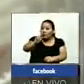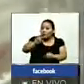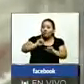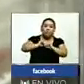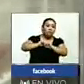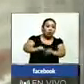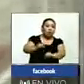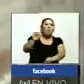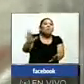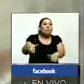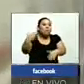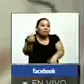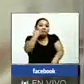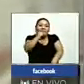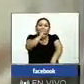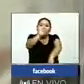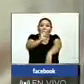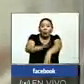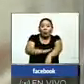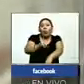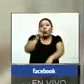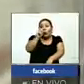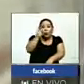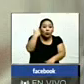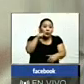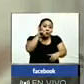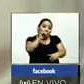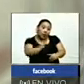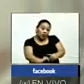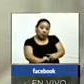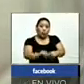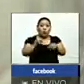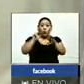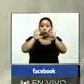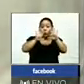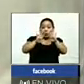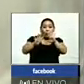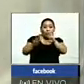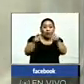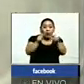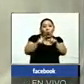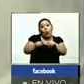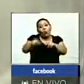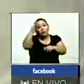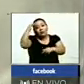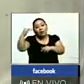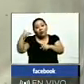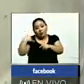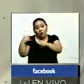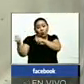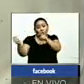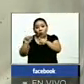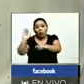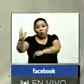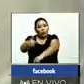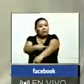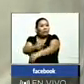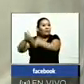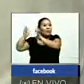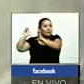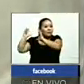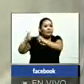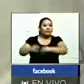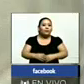dos muertes por esta enfermedad. Un niño de 9 años en el hospital Bloom y una niña de 5 años en el hospital de